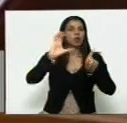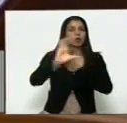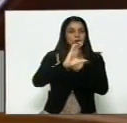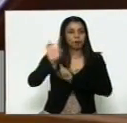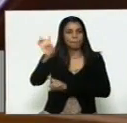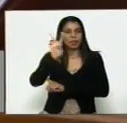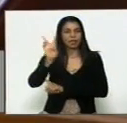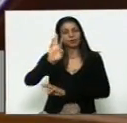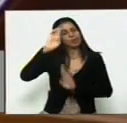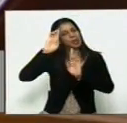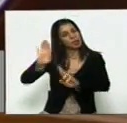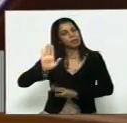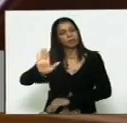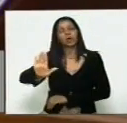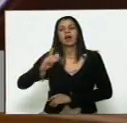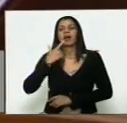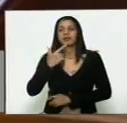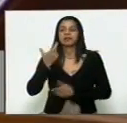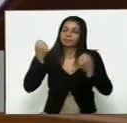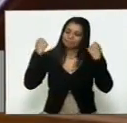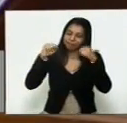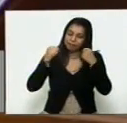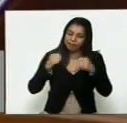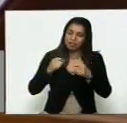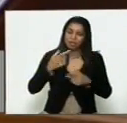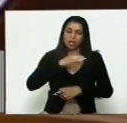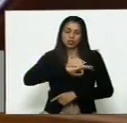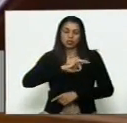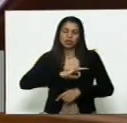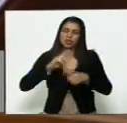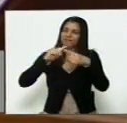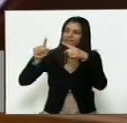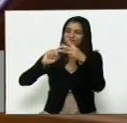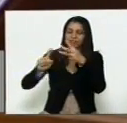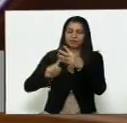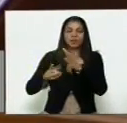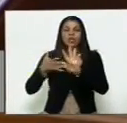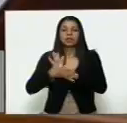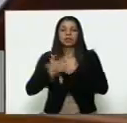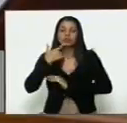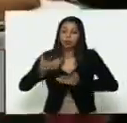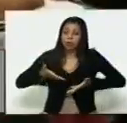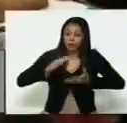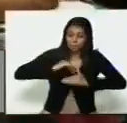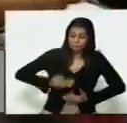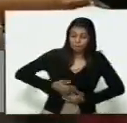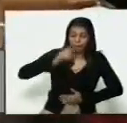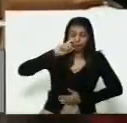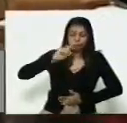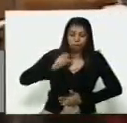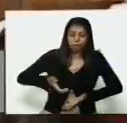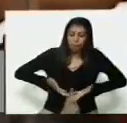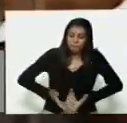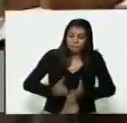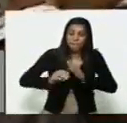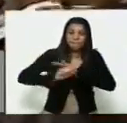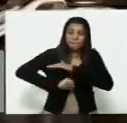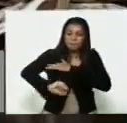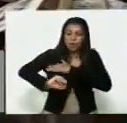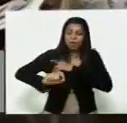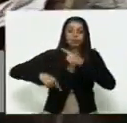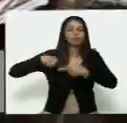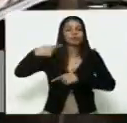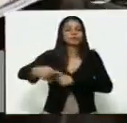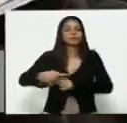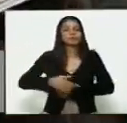contribuya a la socialización de prácticas y experiencias en torno a la gestación, parto, nacimiento y